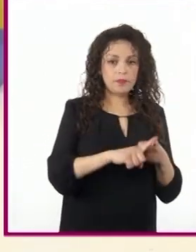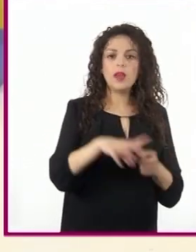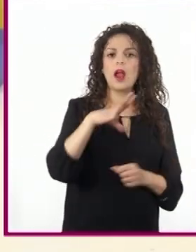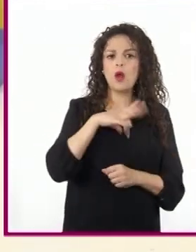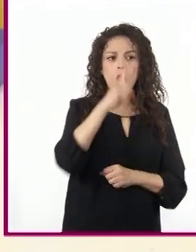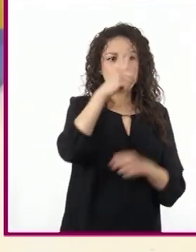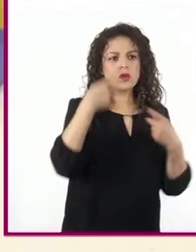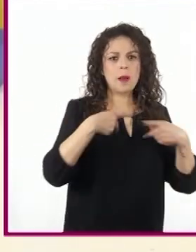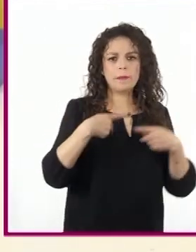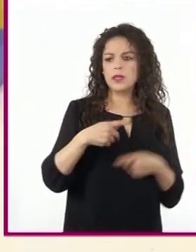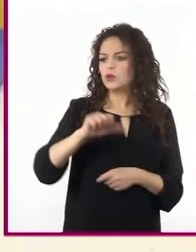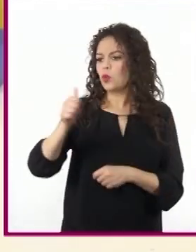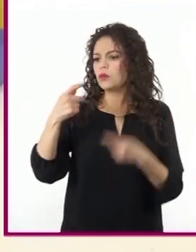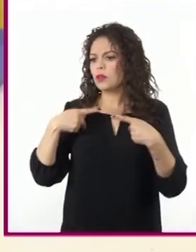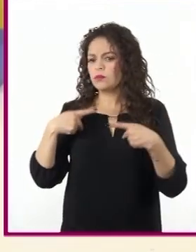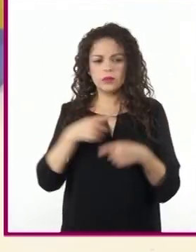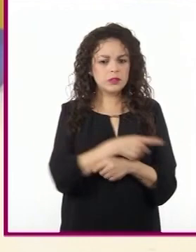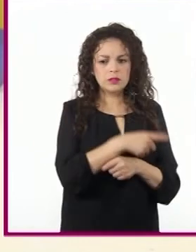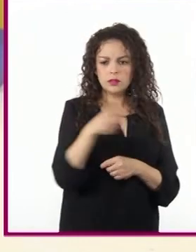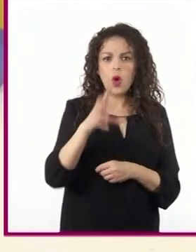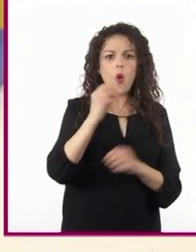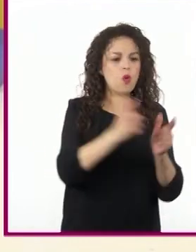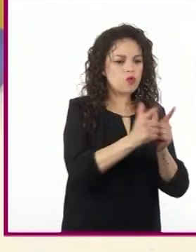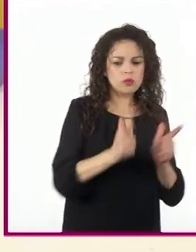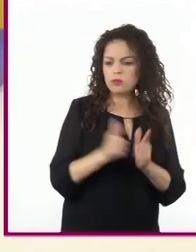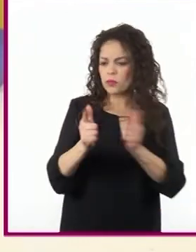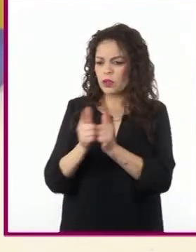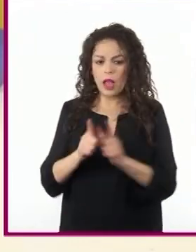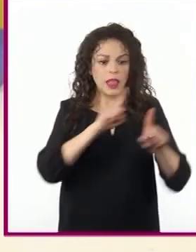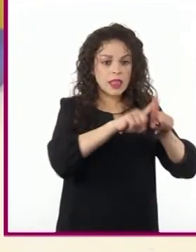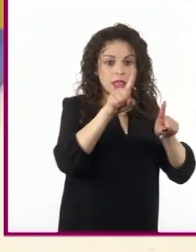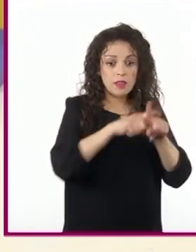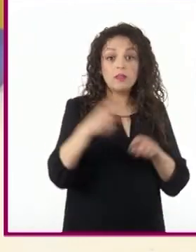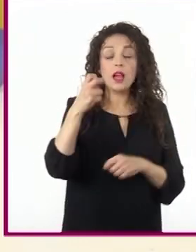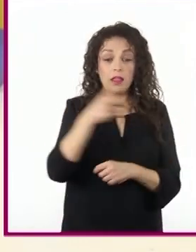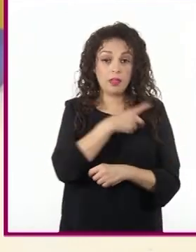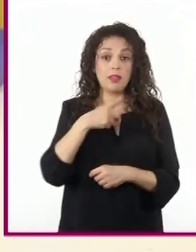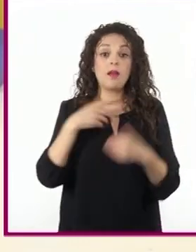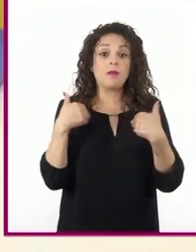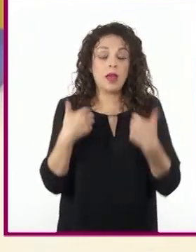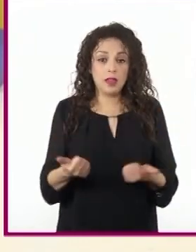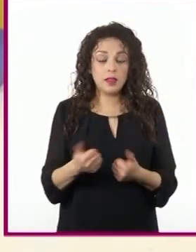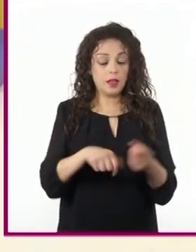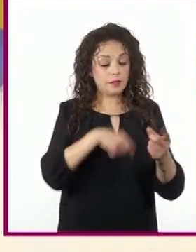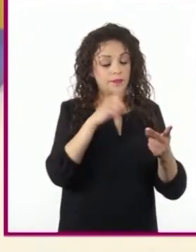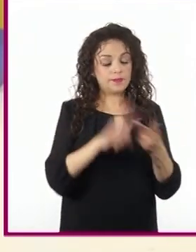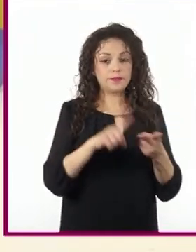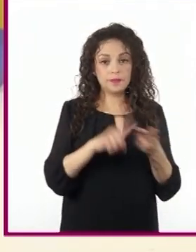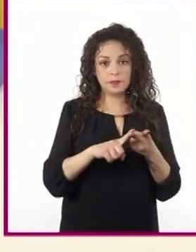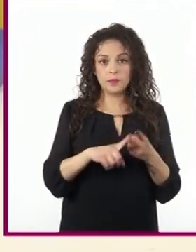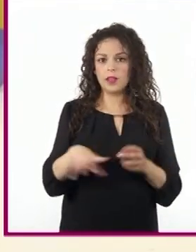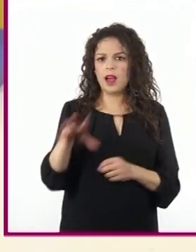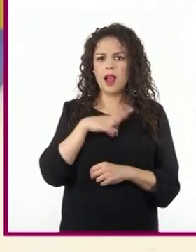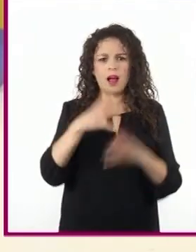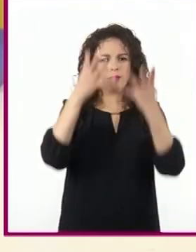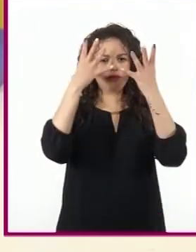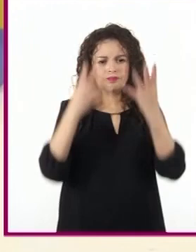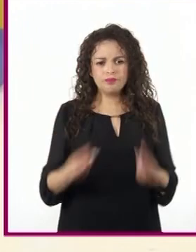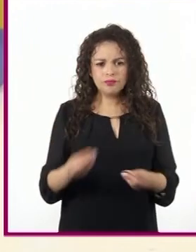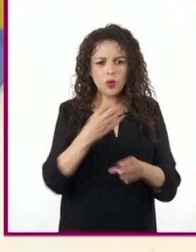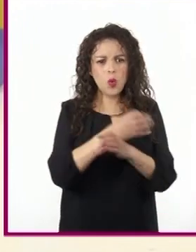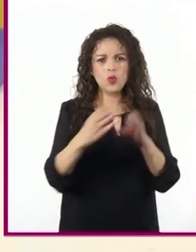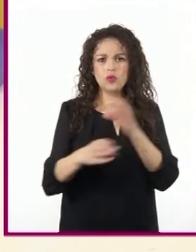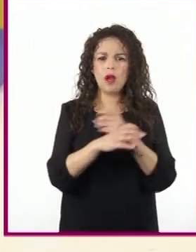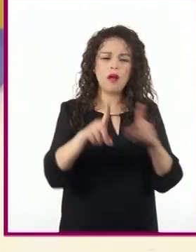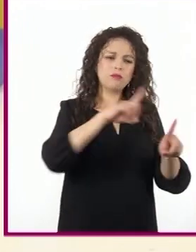persona o entre unos y otros grupos. Y el segundo, a la variedad, infinidad o abundancia de cosas